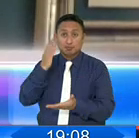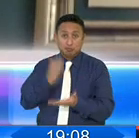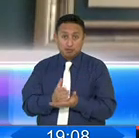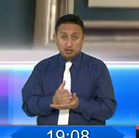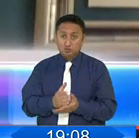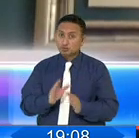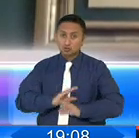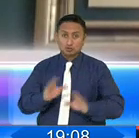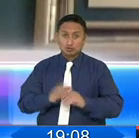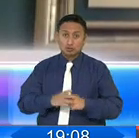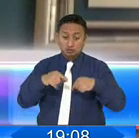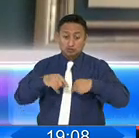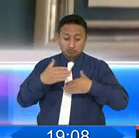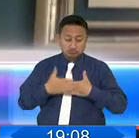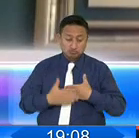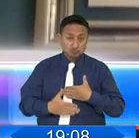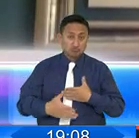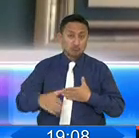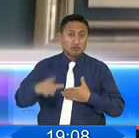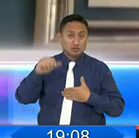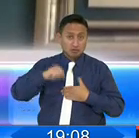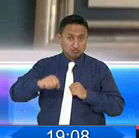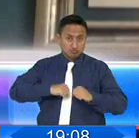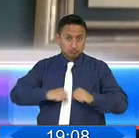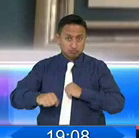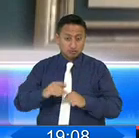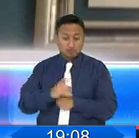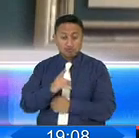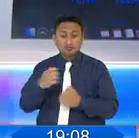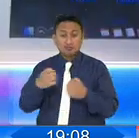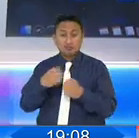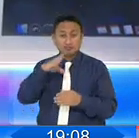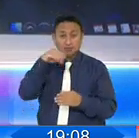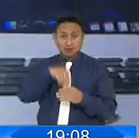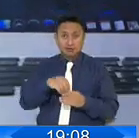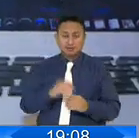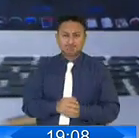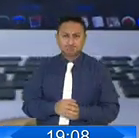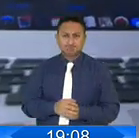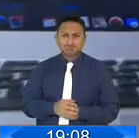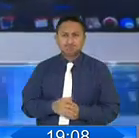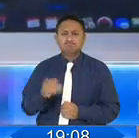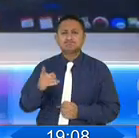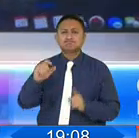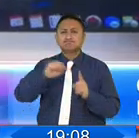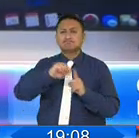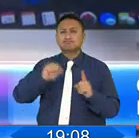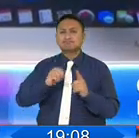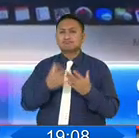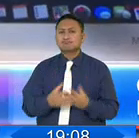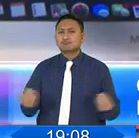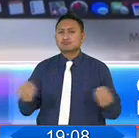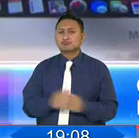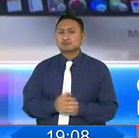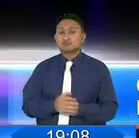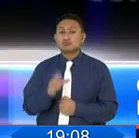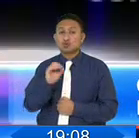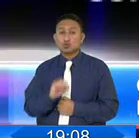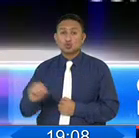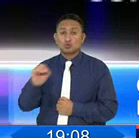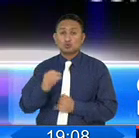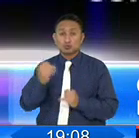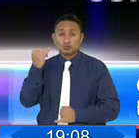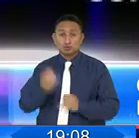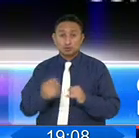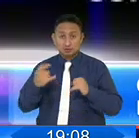proceso, está en camino, está trabajándose con los equipos internos. La solución del sistema informático está prevista para finales de octubre, con